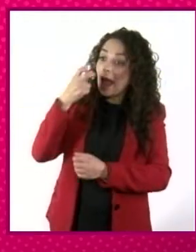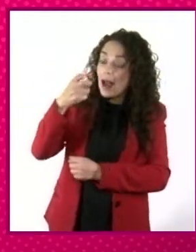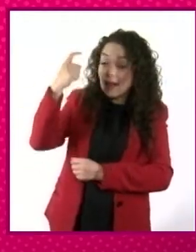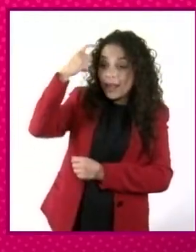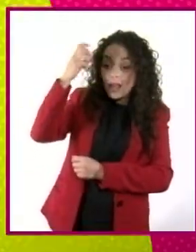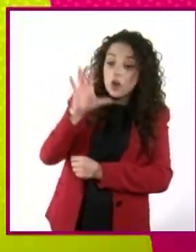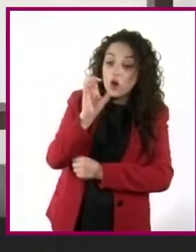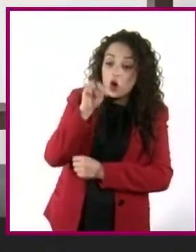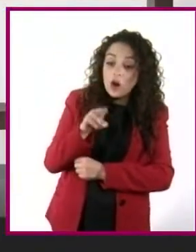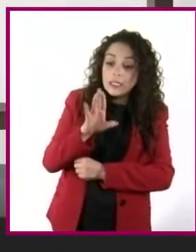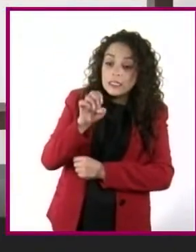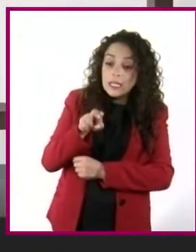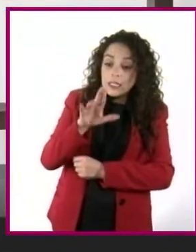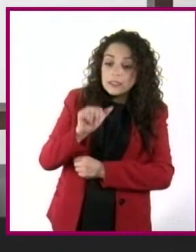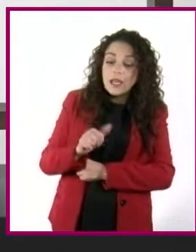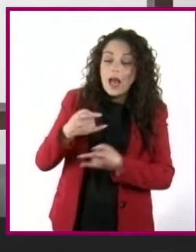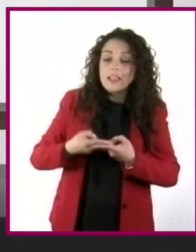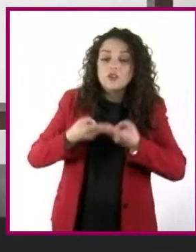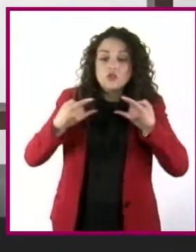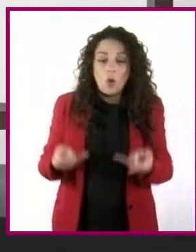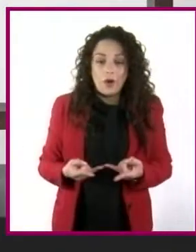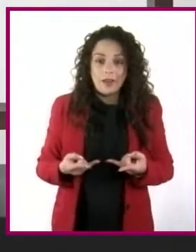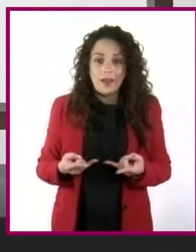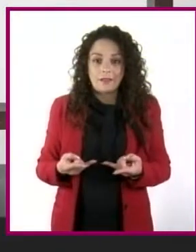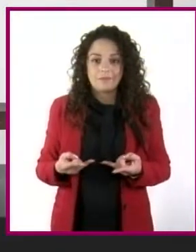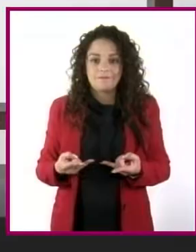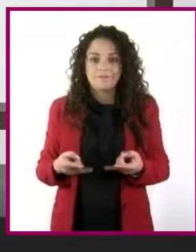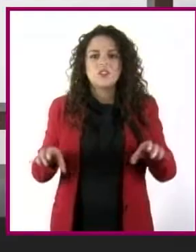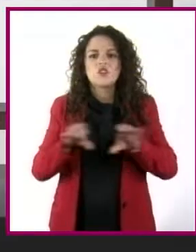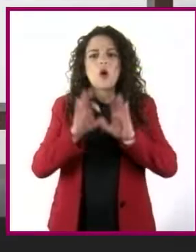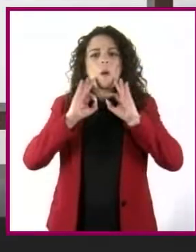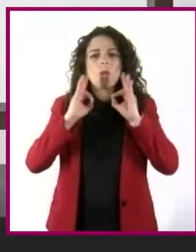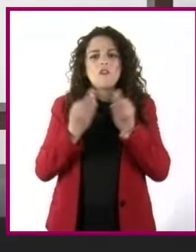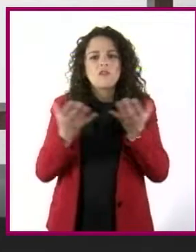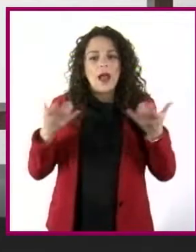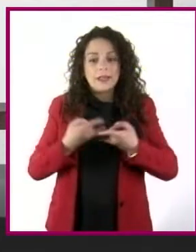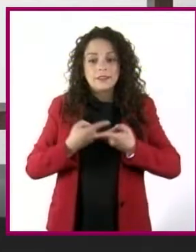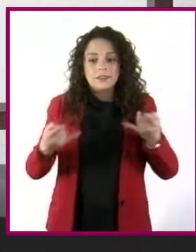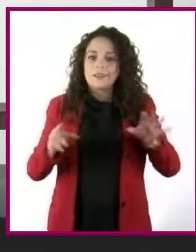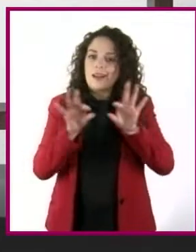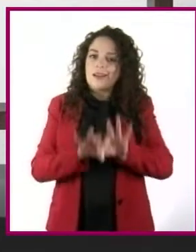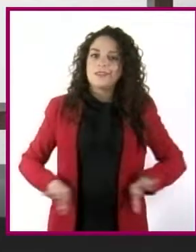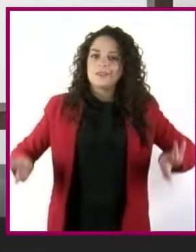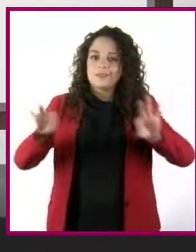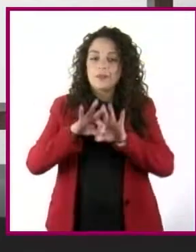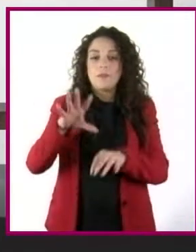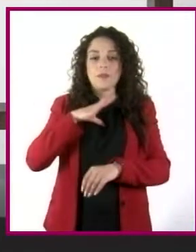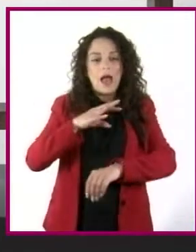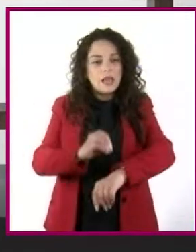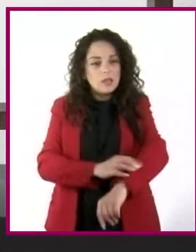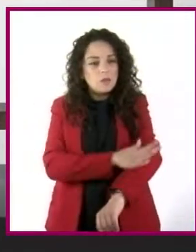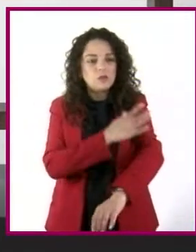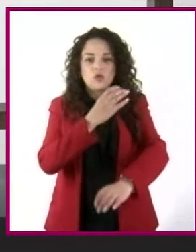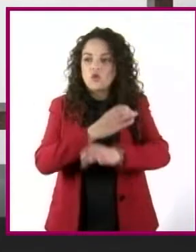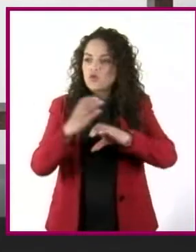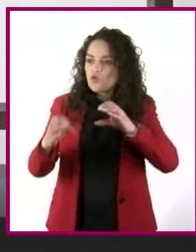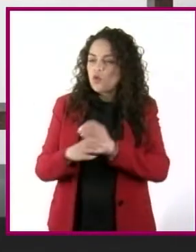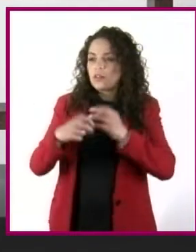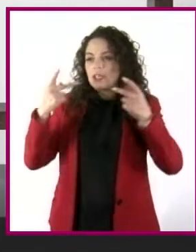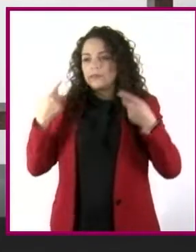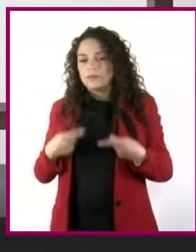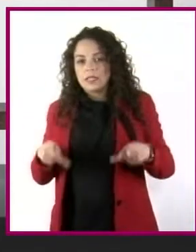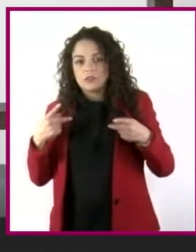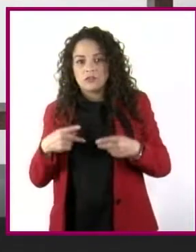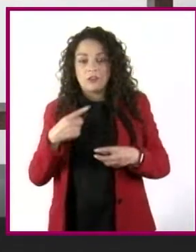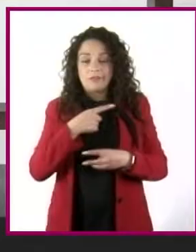histórica. La forma de hacer historia es muy importante. Influye en emociones, objetos, personas.